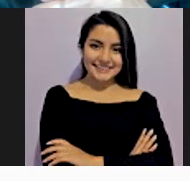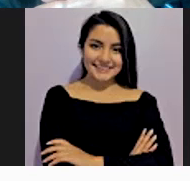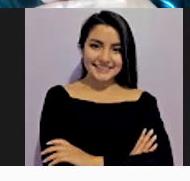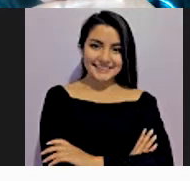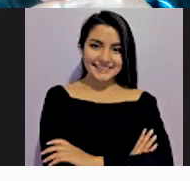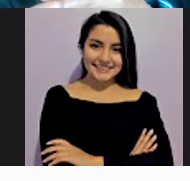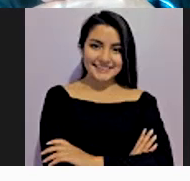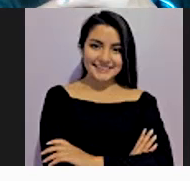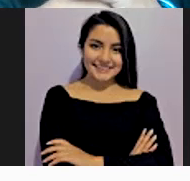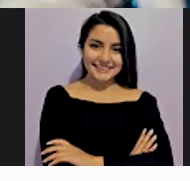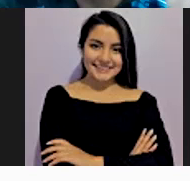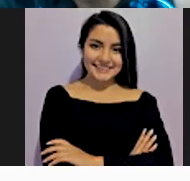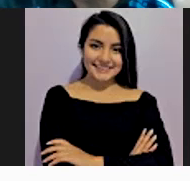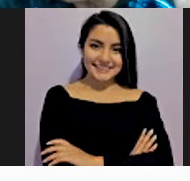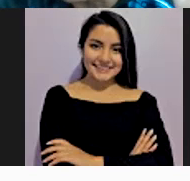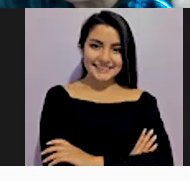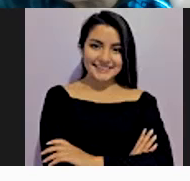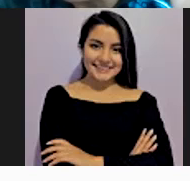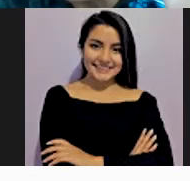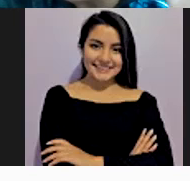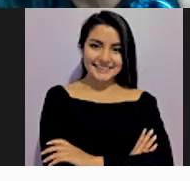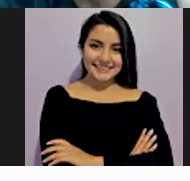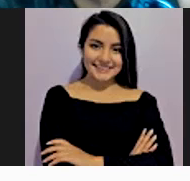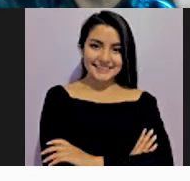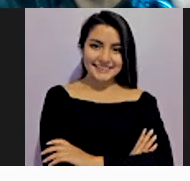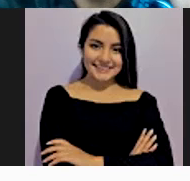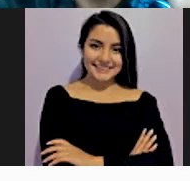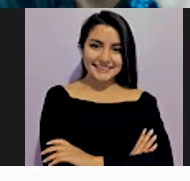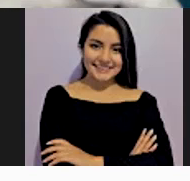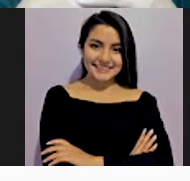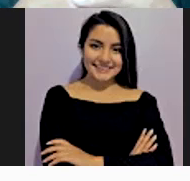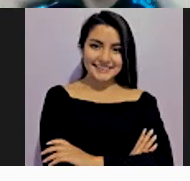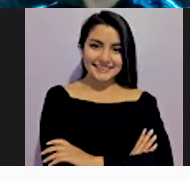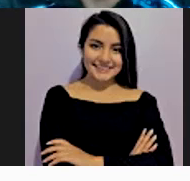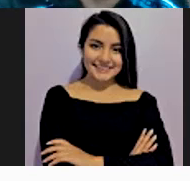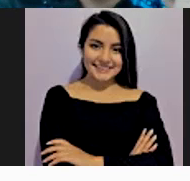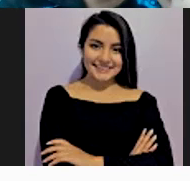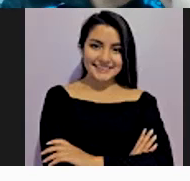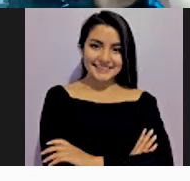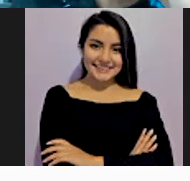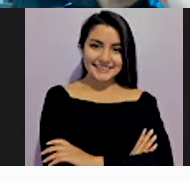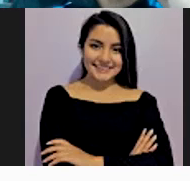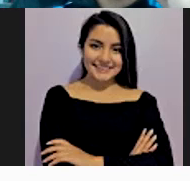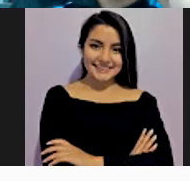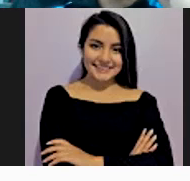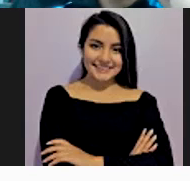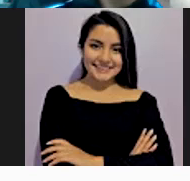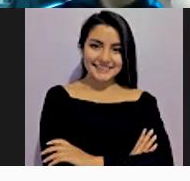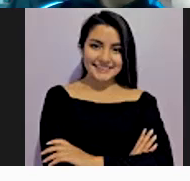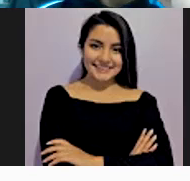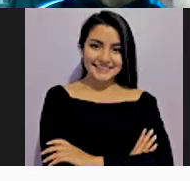Ya. Bueno, verá, aquí hay dos, son facilitas las preguntas. ¿Y por qué son facilitas? Ya, por